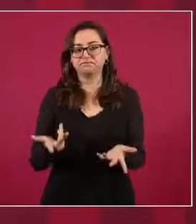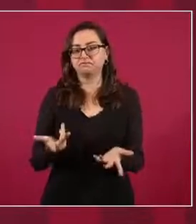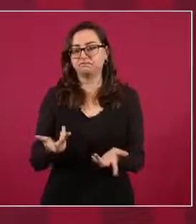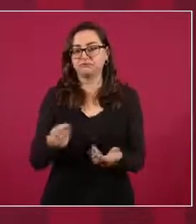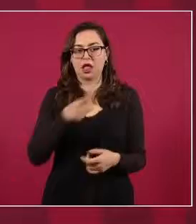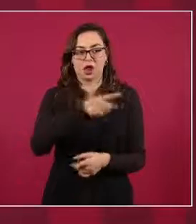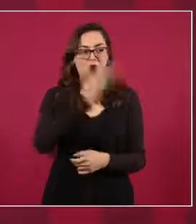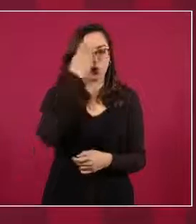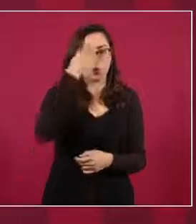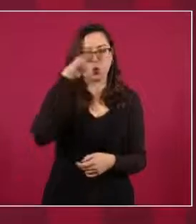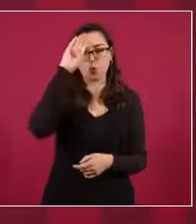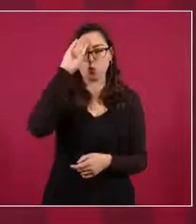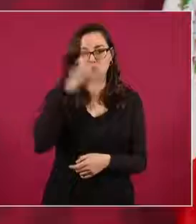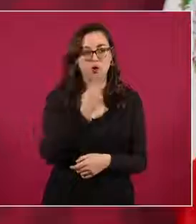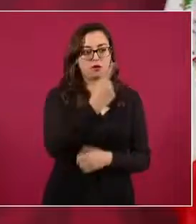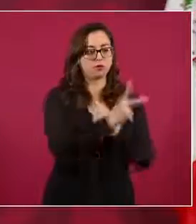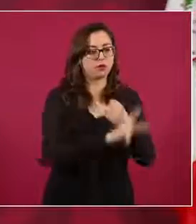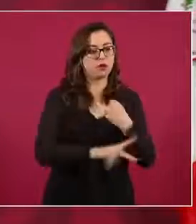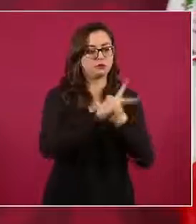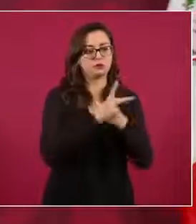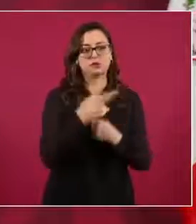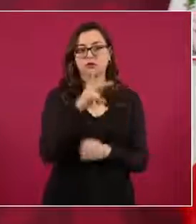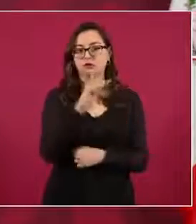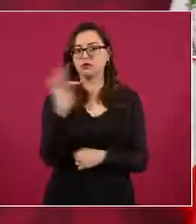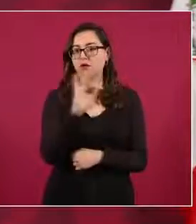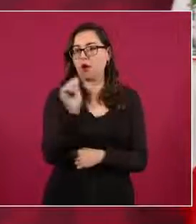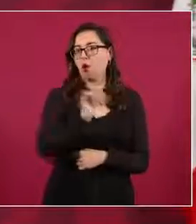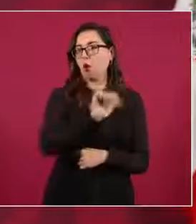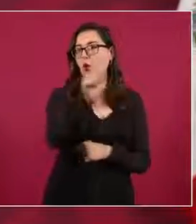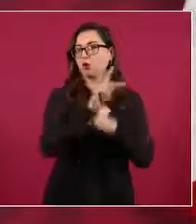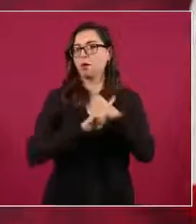países podemos